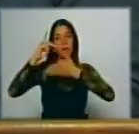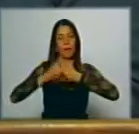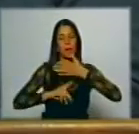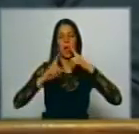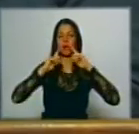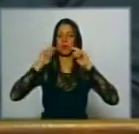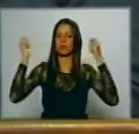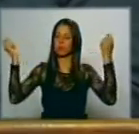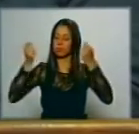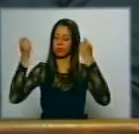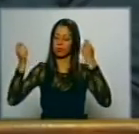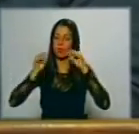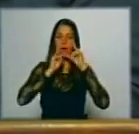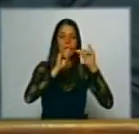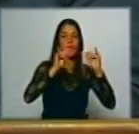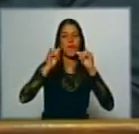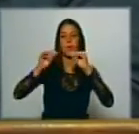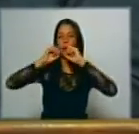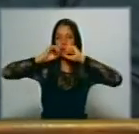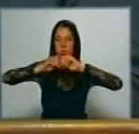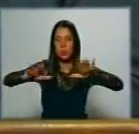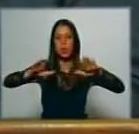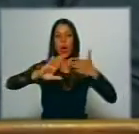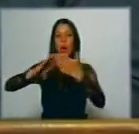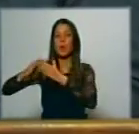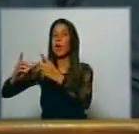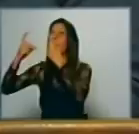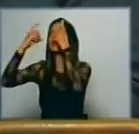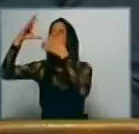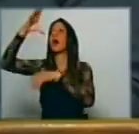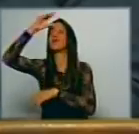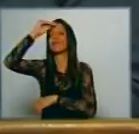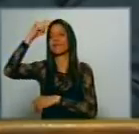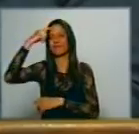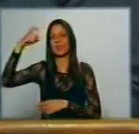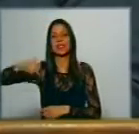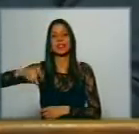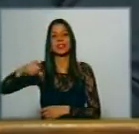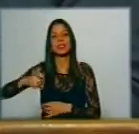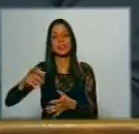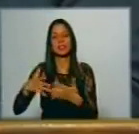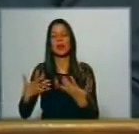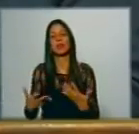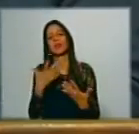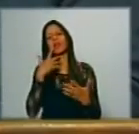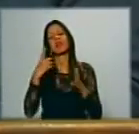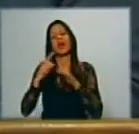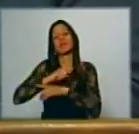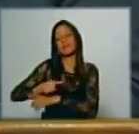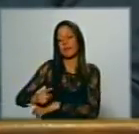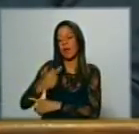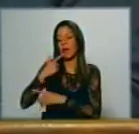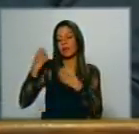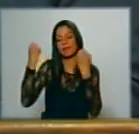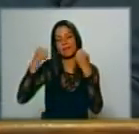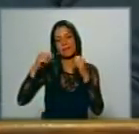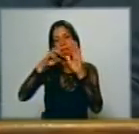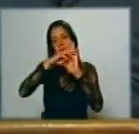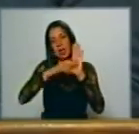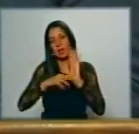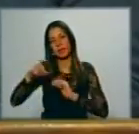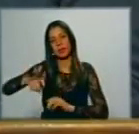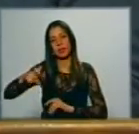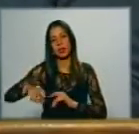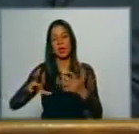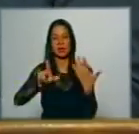divulgar información objetiva acerca de las necesidades, demandas y requerimientos.